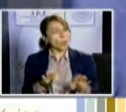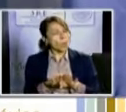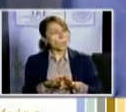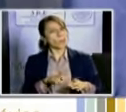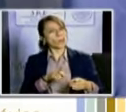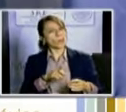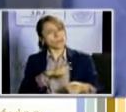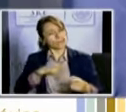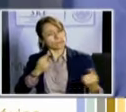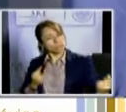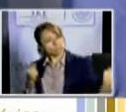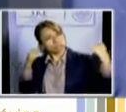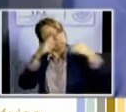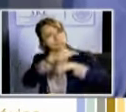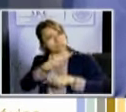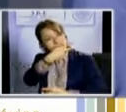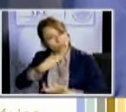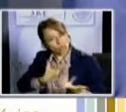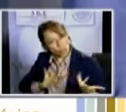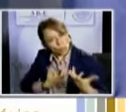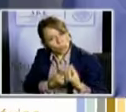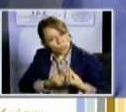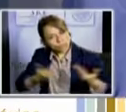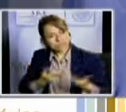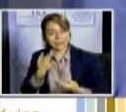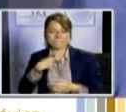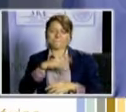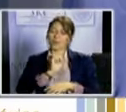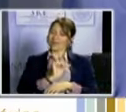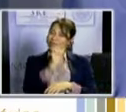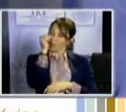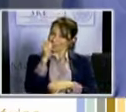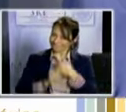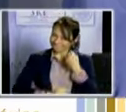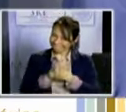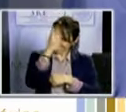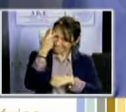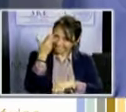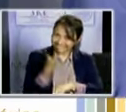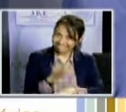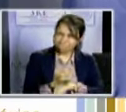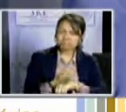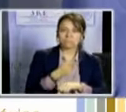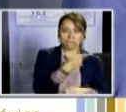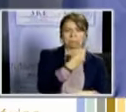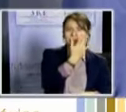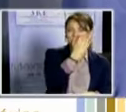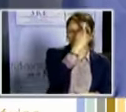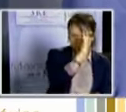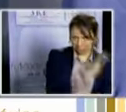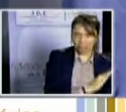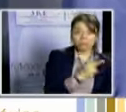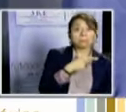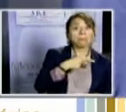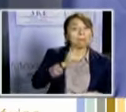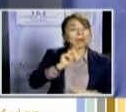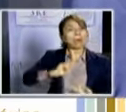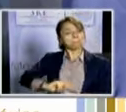problema que tiene Estados Unidos. Se disparó el consumo de medicinas por receta. Se